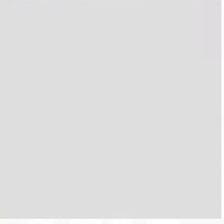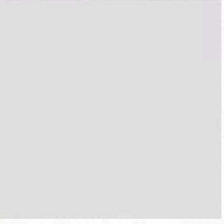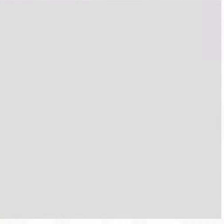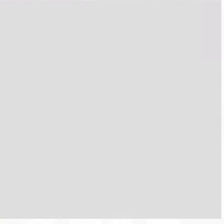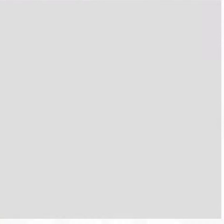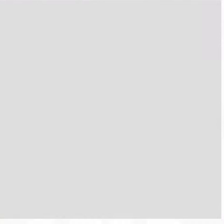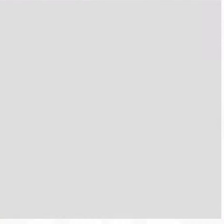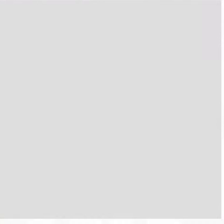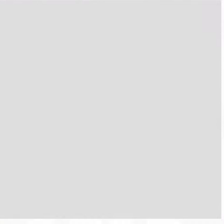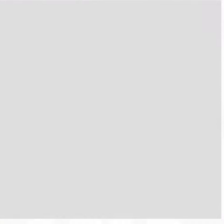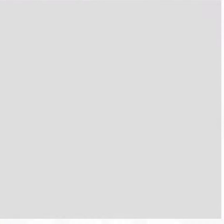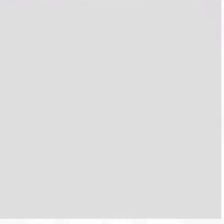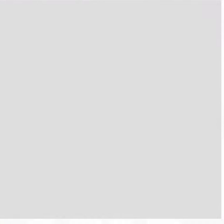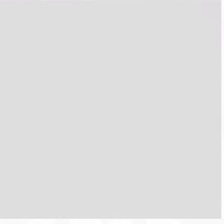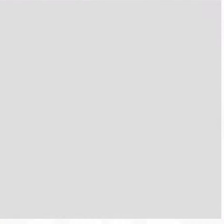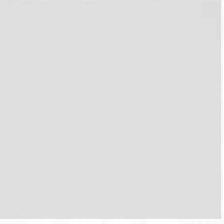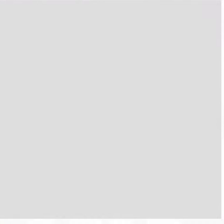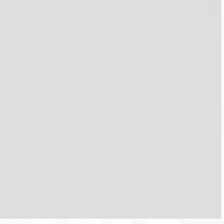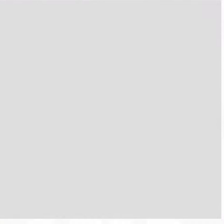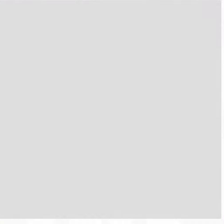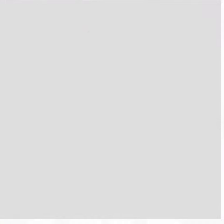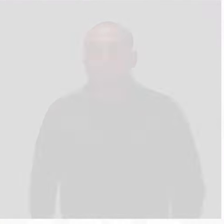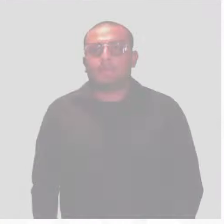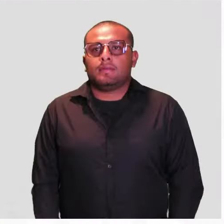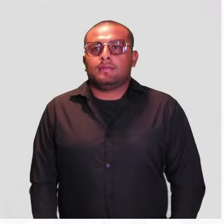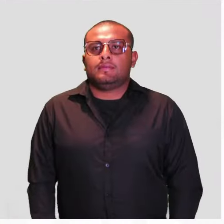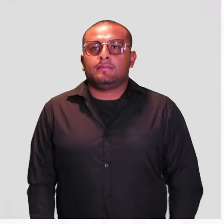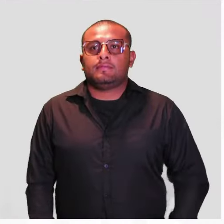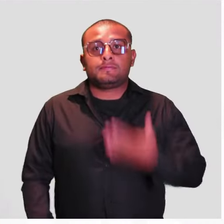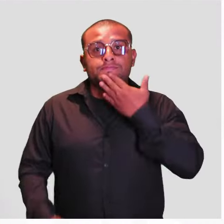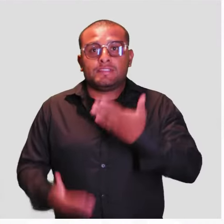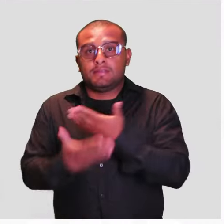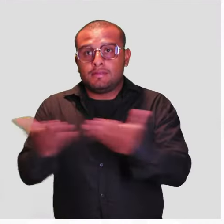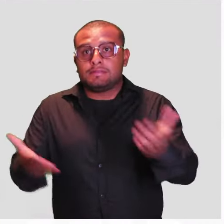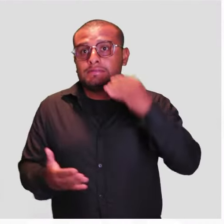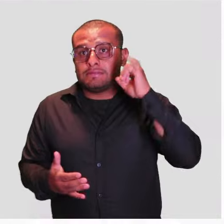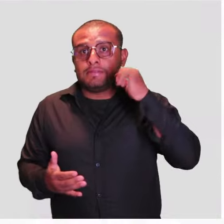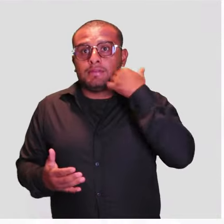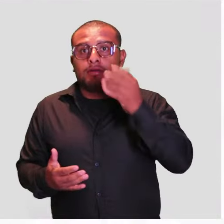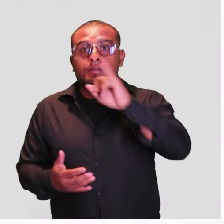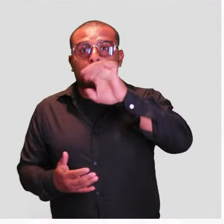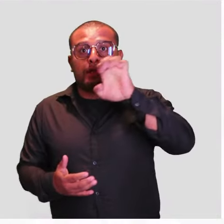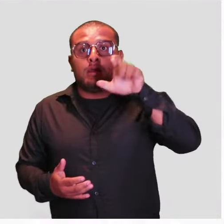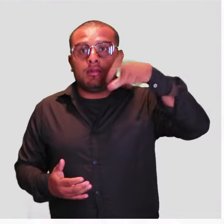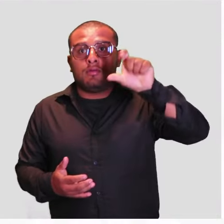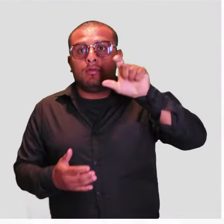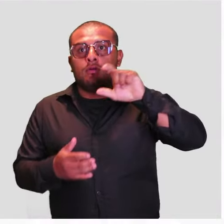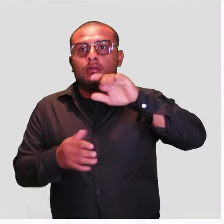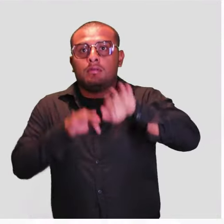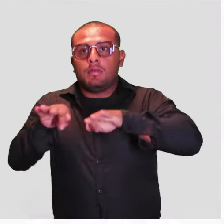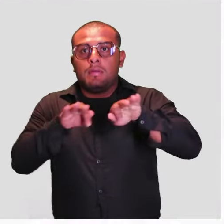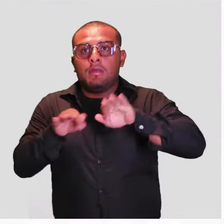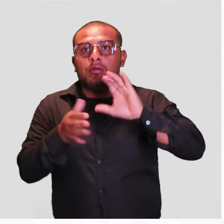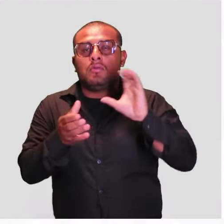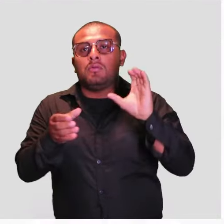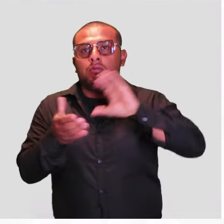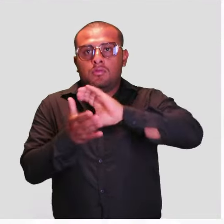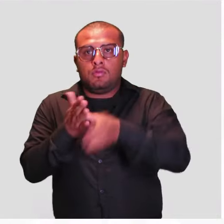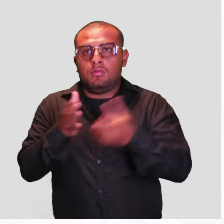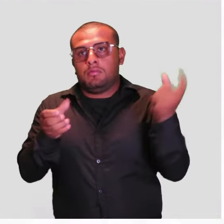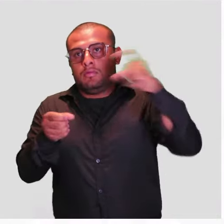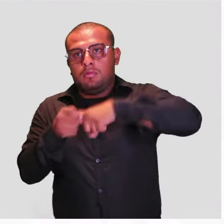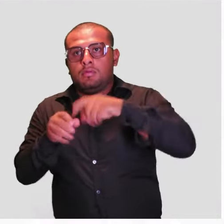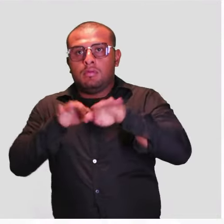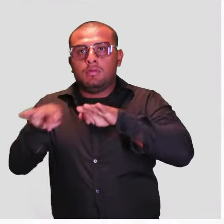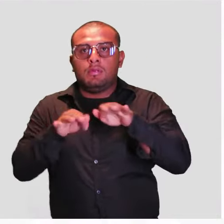realizando contrataciones. Si ustedes quieren ser parte de este proceso electoral de una forma activa, por favor, mándenos un